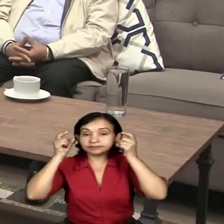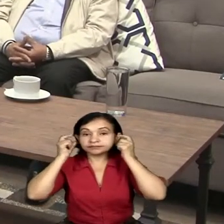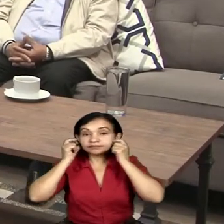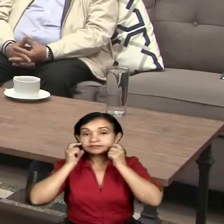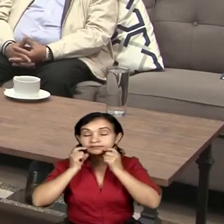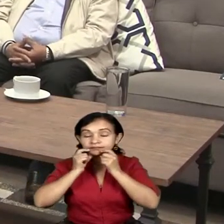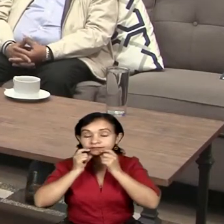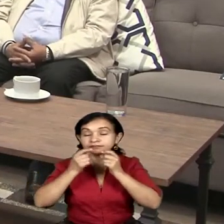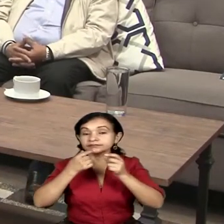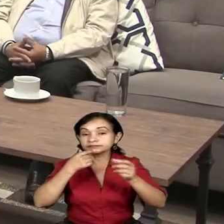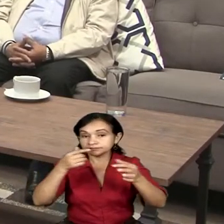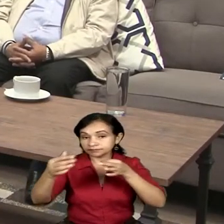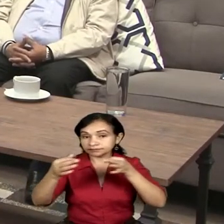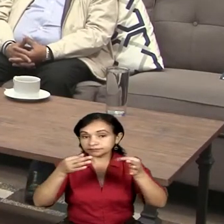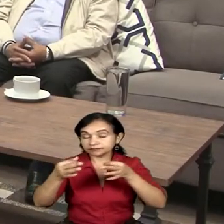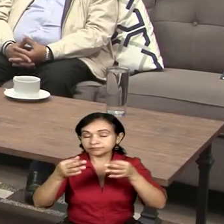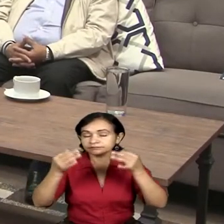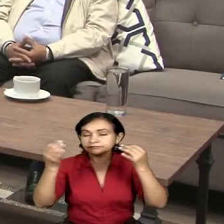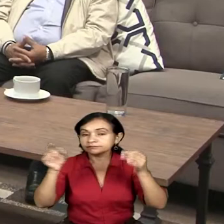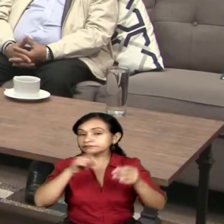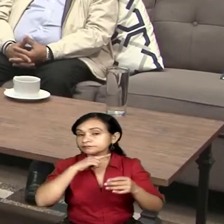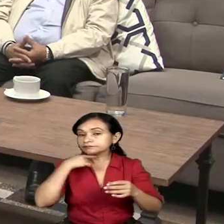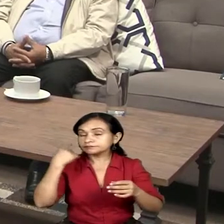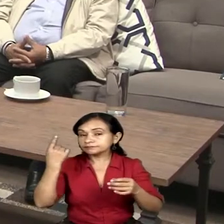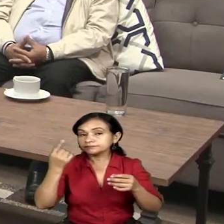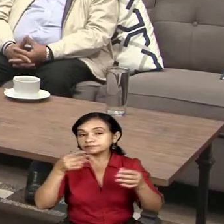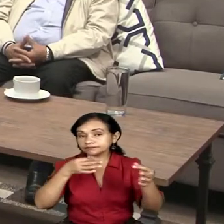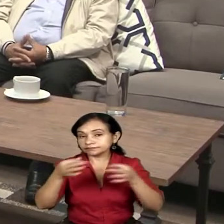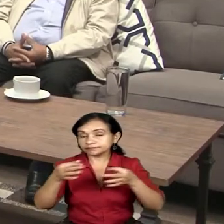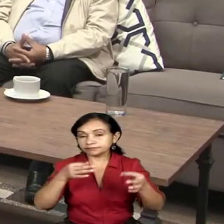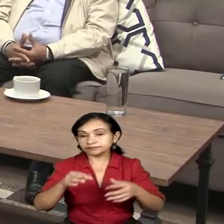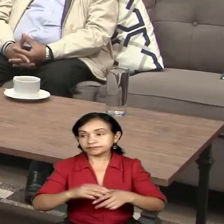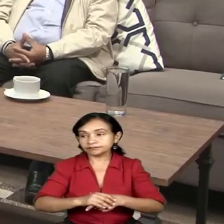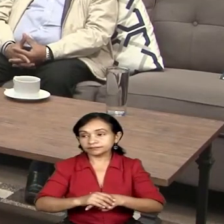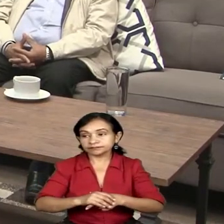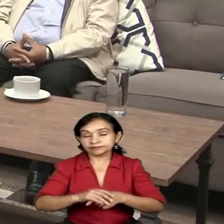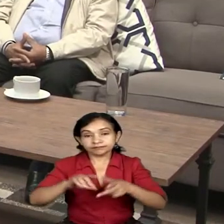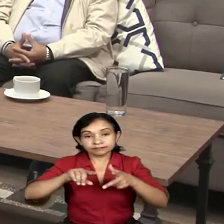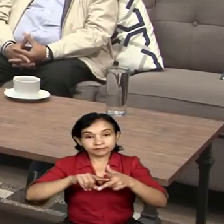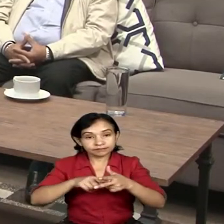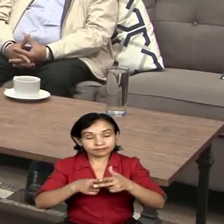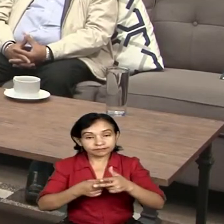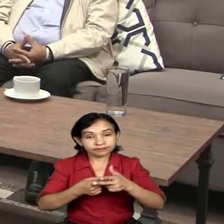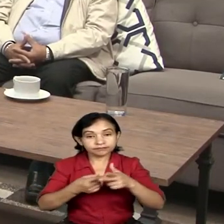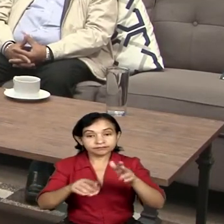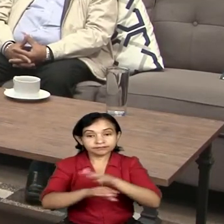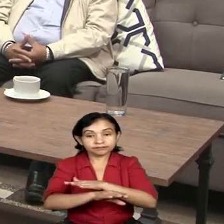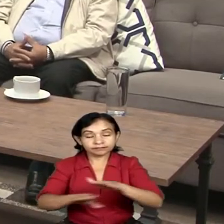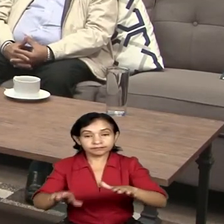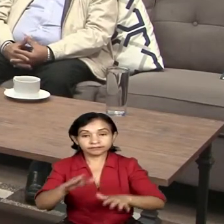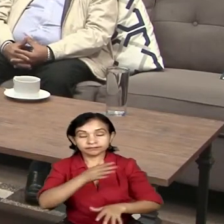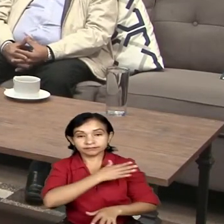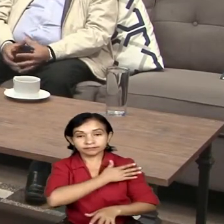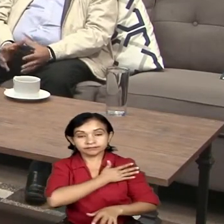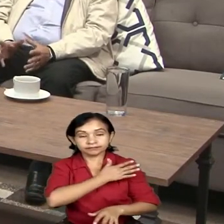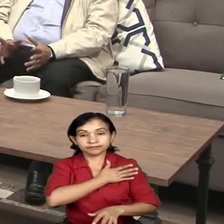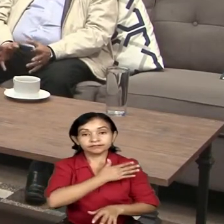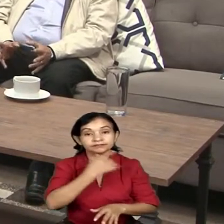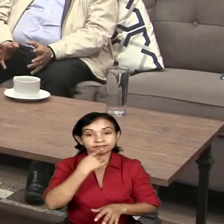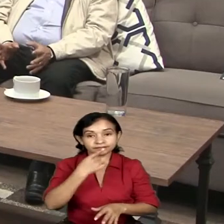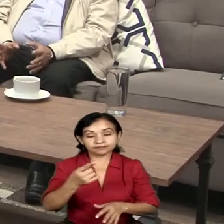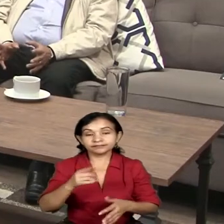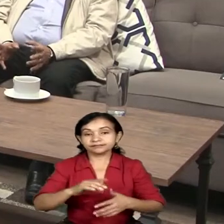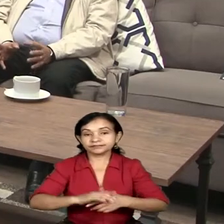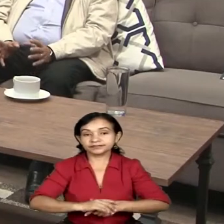muy claro y muy analítico. Por eso le llamó el principio del fin de la dictadura, la acción de